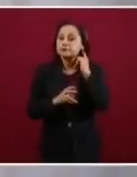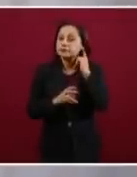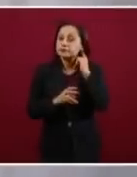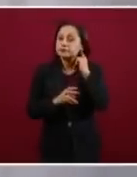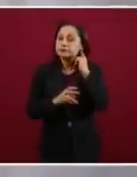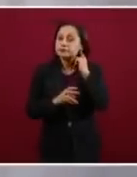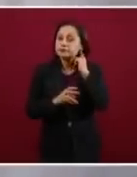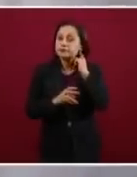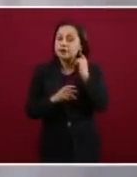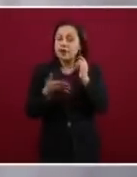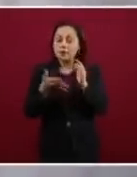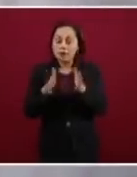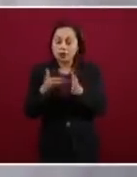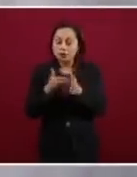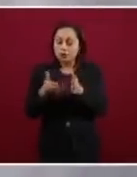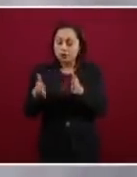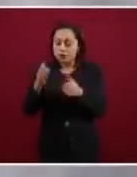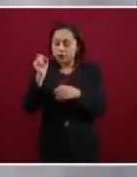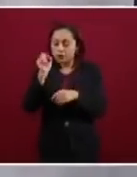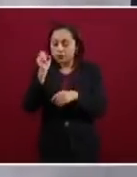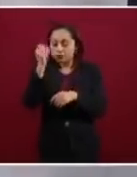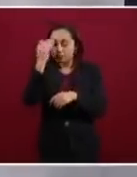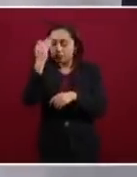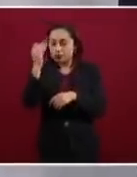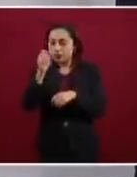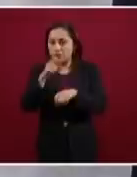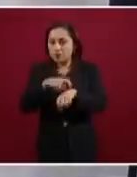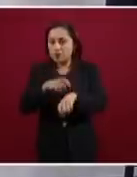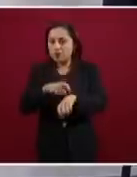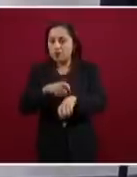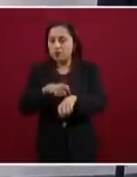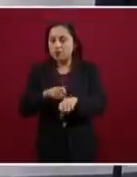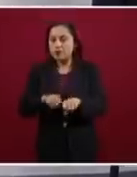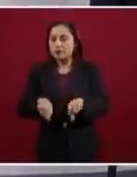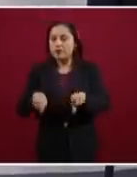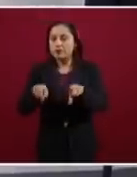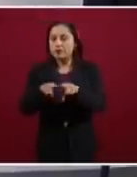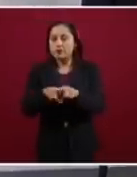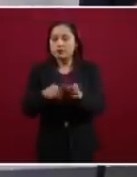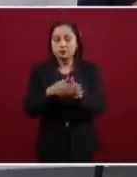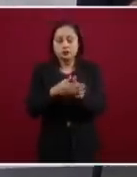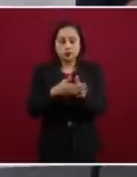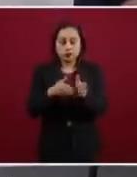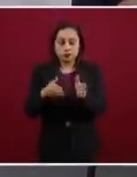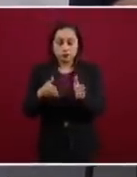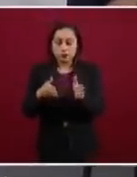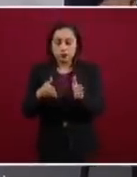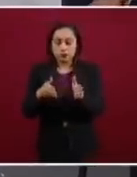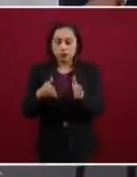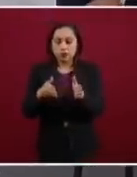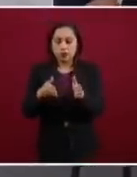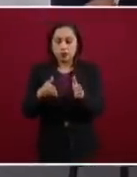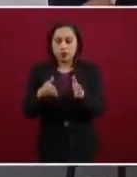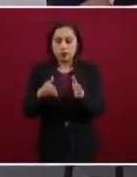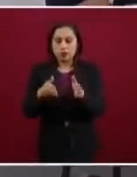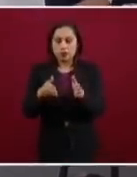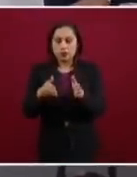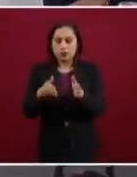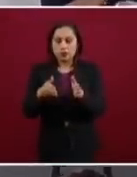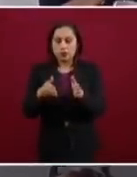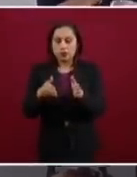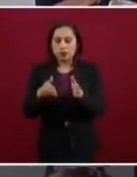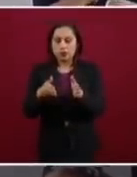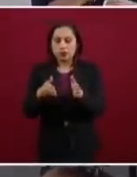las mismas horas en las que está la presentación de él del informe